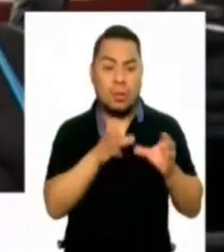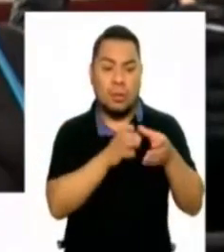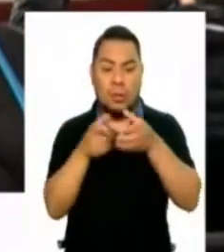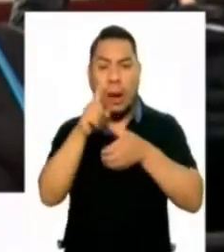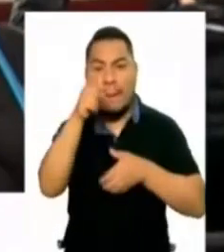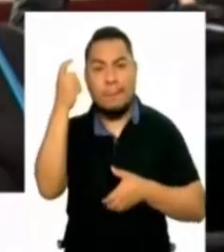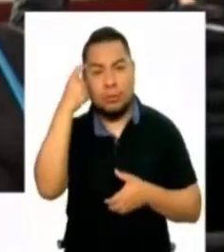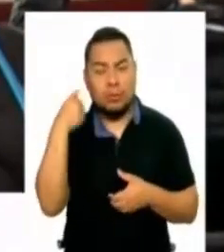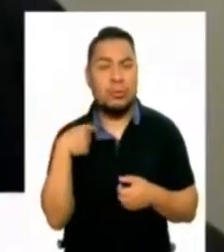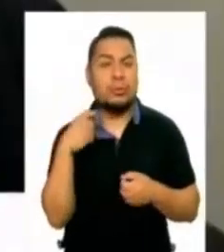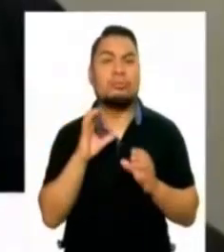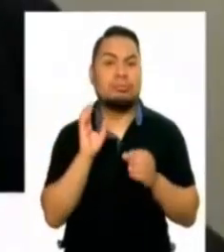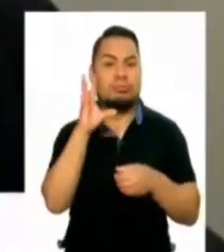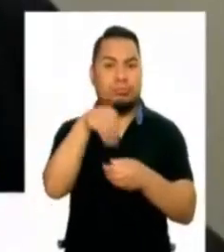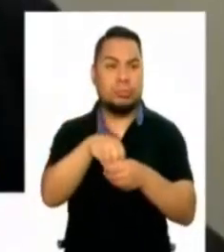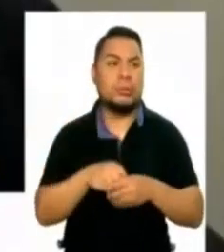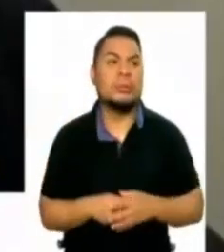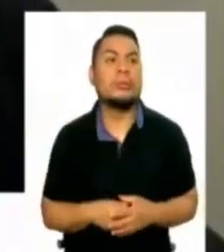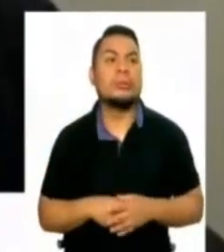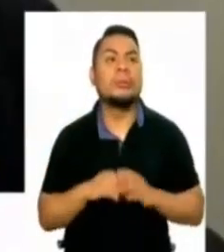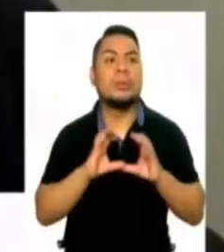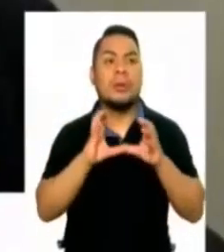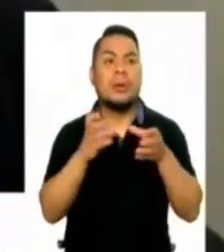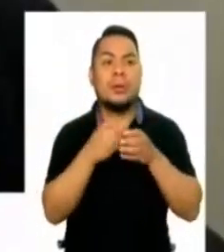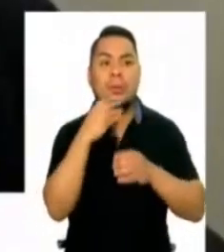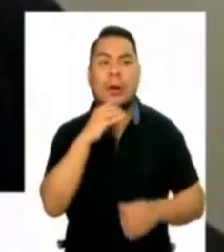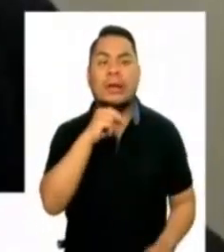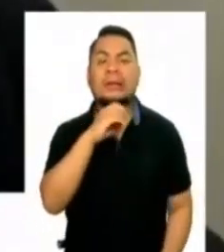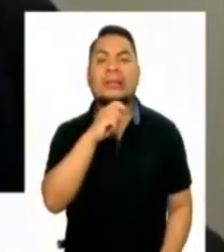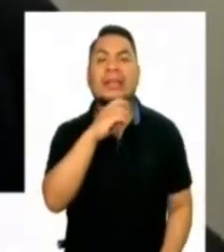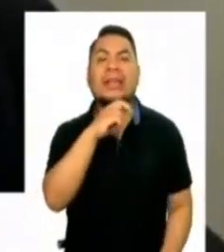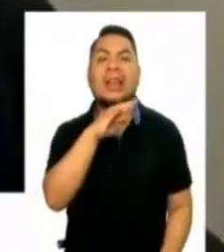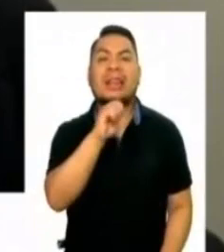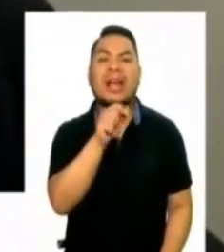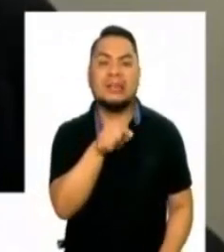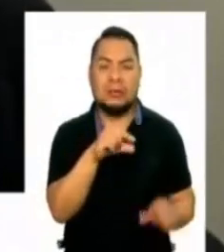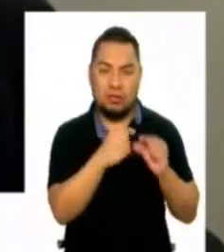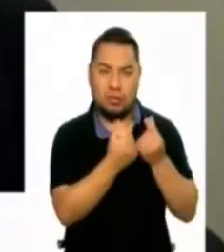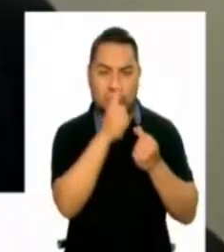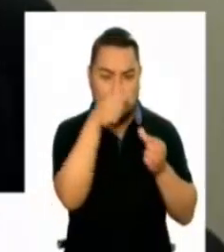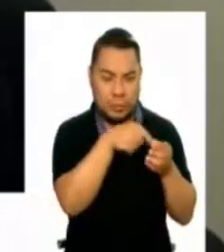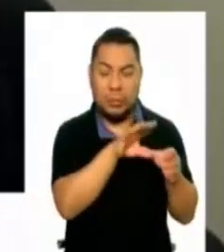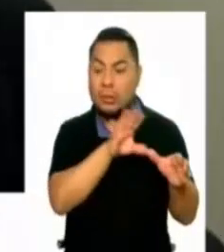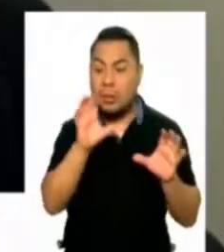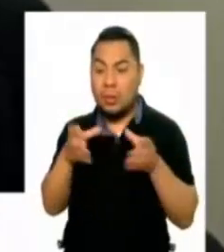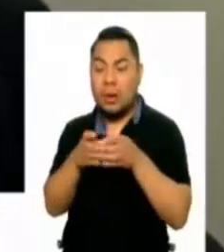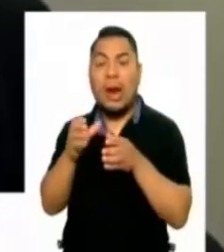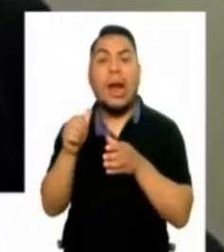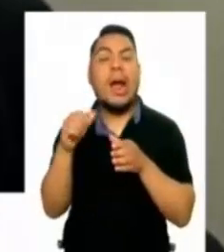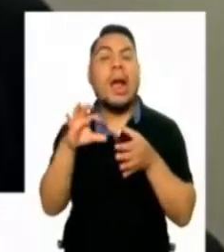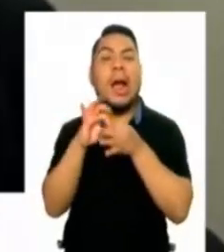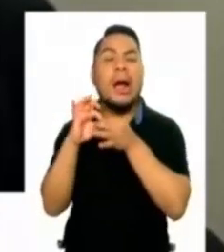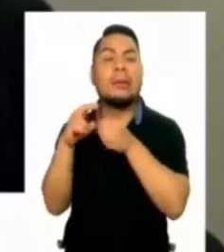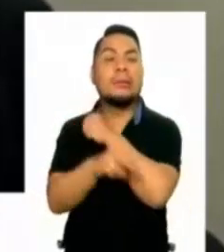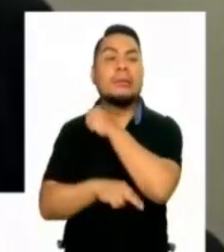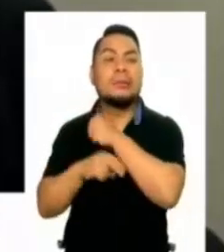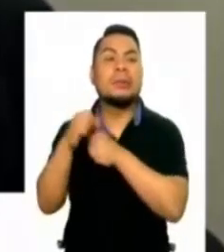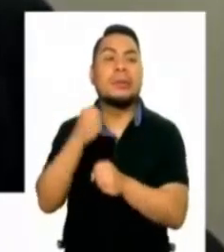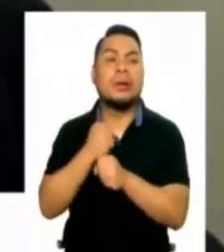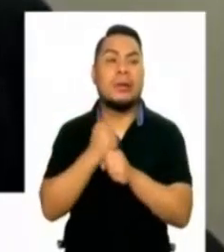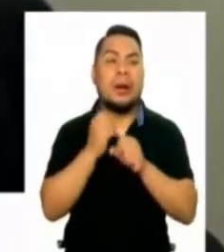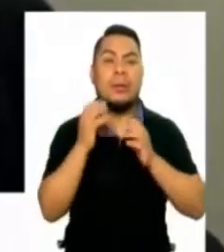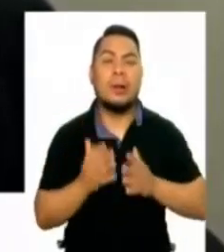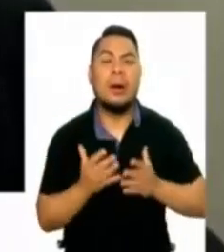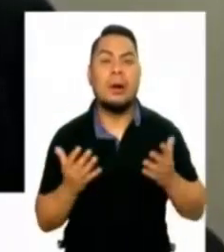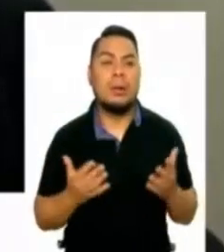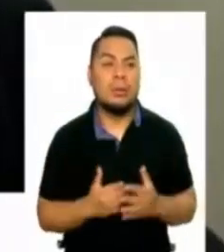ser en elecciones elegido posible presidente del Perú. ¿Tú qué opinas? Déjanos tus comentarios, no olvides de suscribirte a nuestro canal,